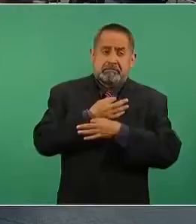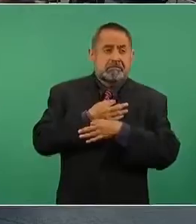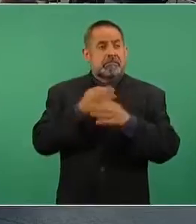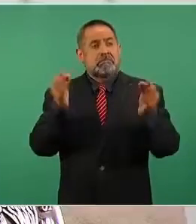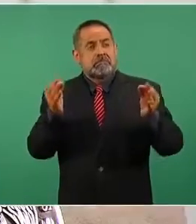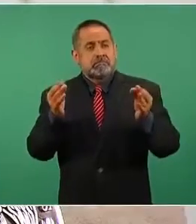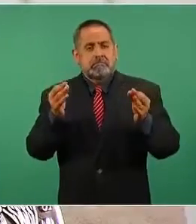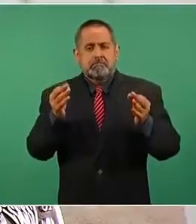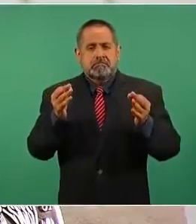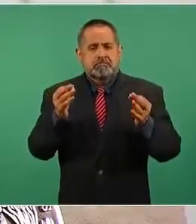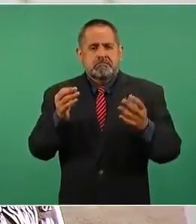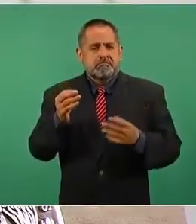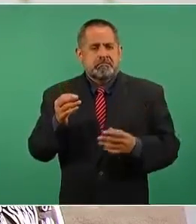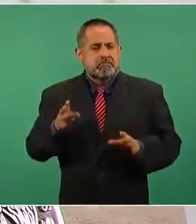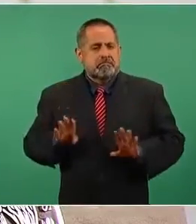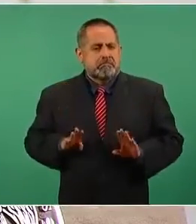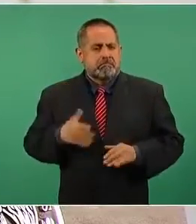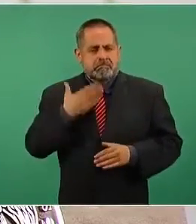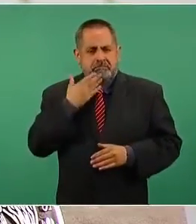Por eso